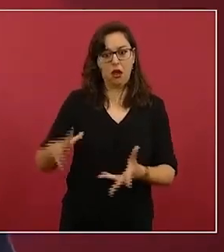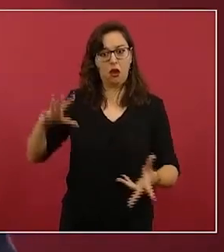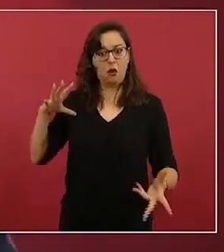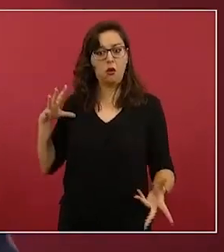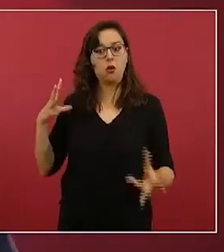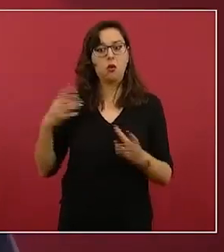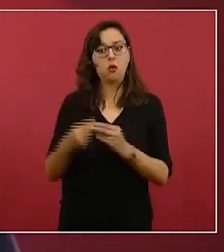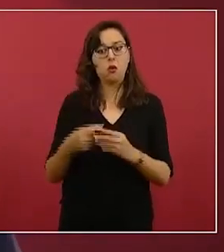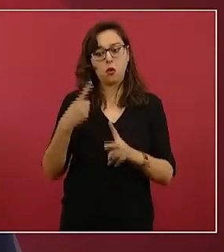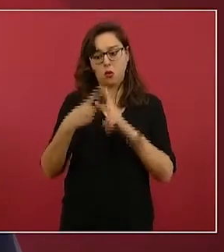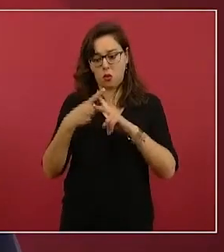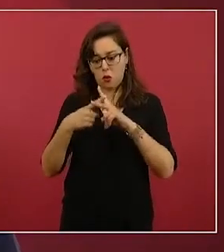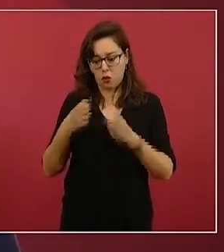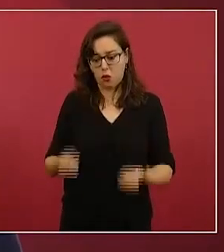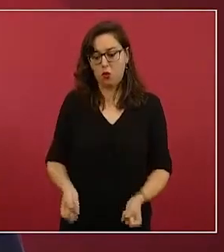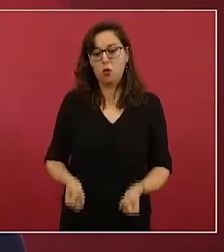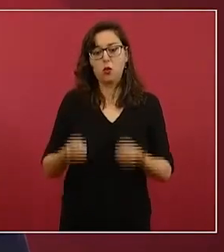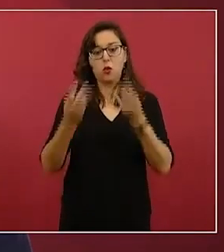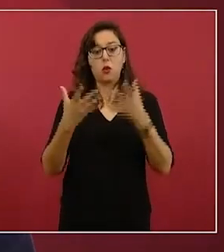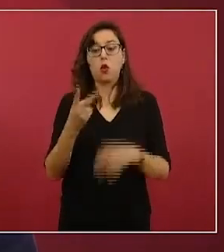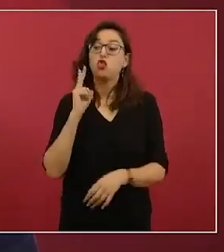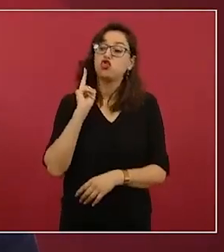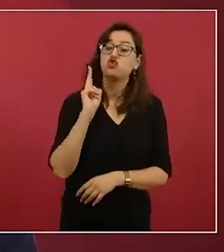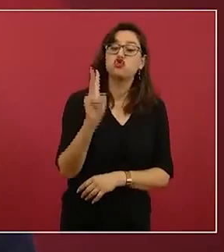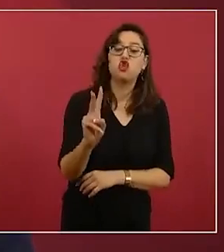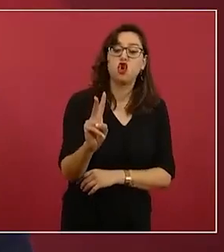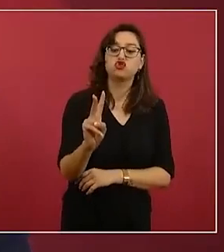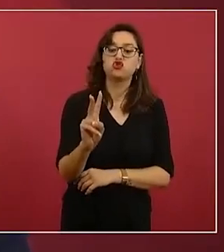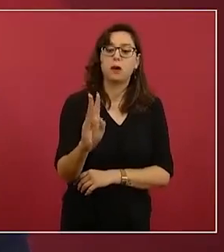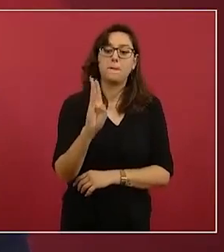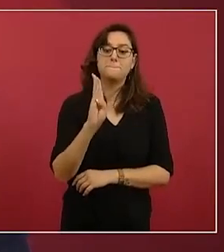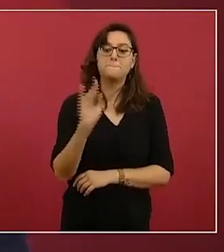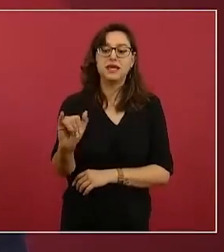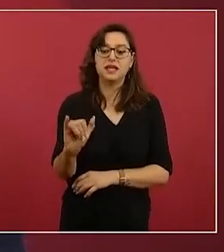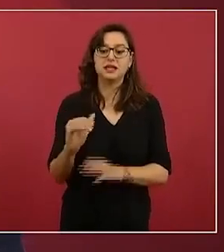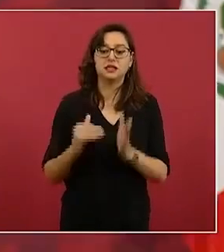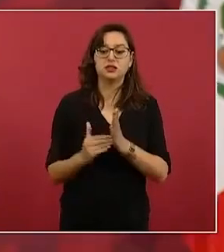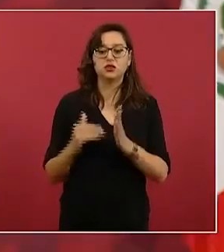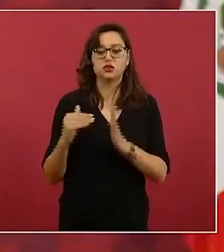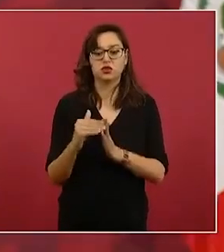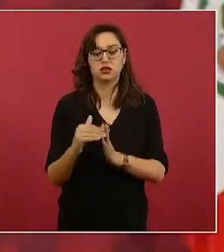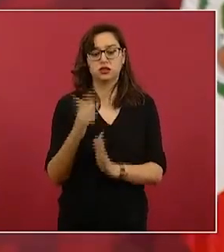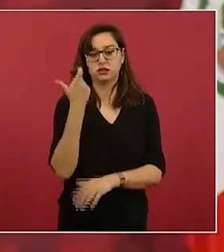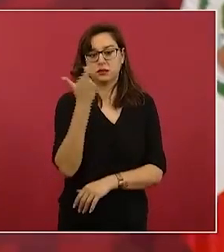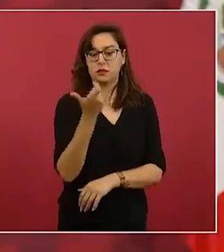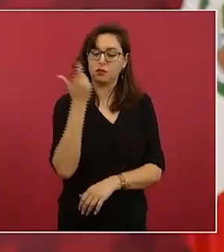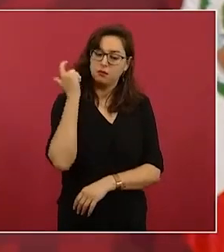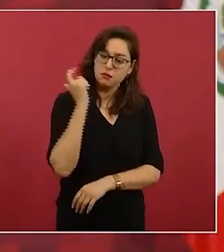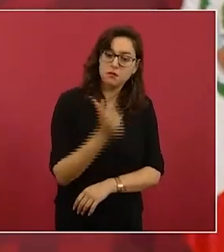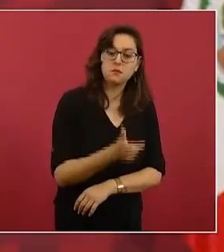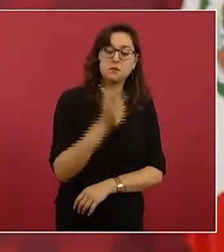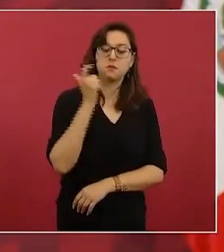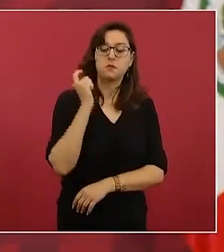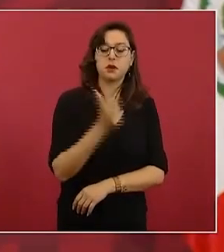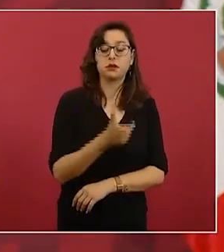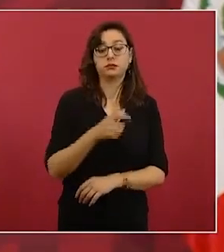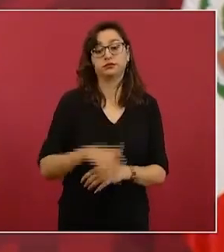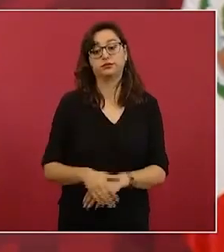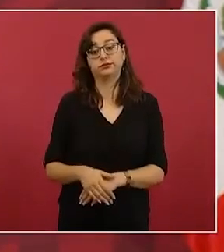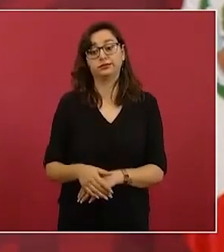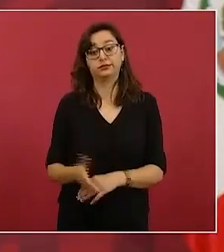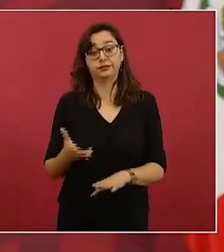ha significado más de 2 billones de pesos, lo que calculó